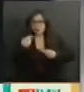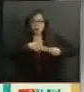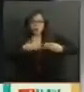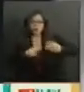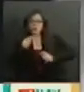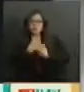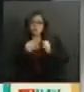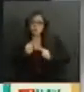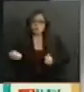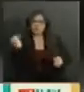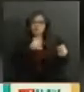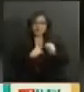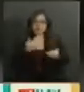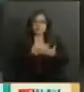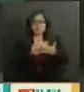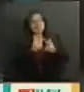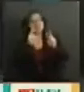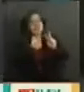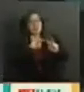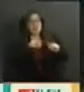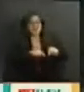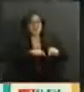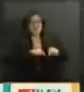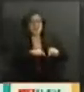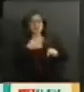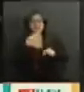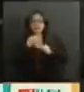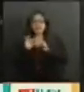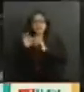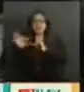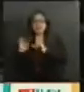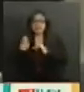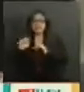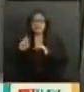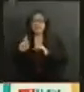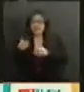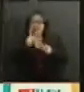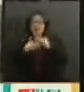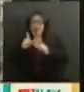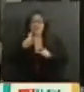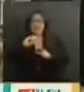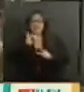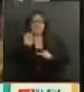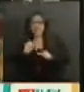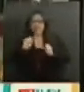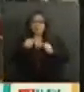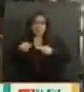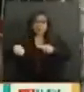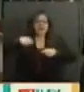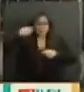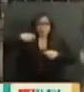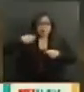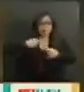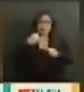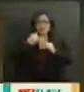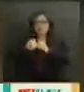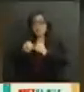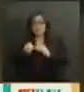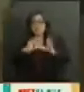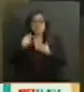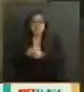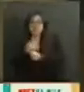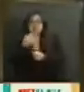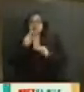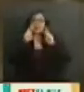gente puede venir, aprovechar de ver la muestra, puede ir al Bajo, el bar El Bajo, donde pueden almorzar en familia, con los amigos, puede ir al MAPA, ver una exposición